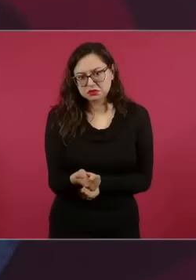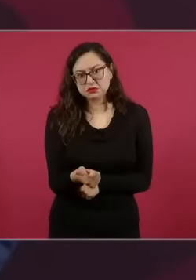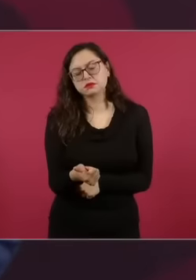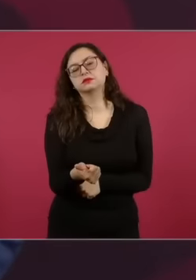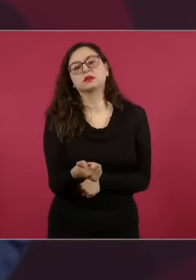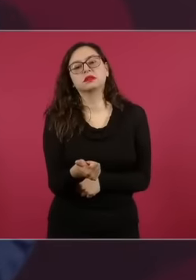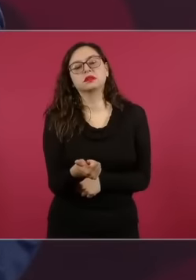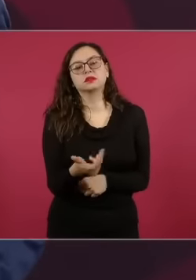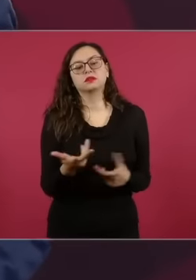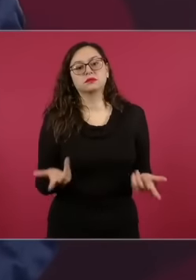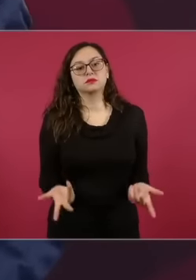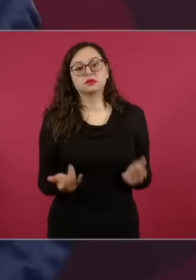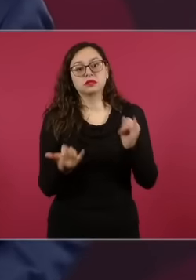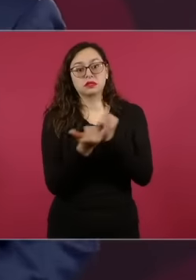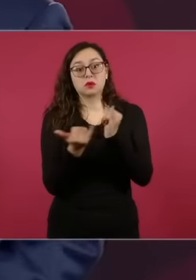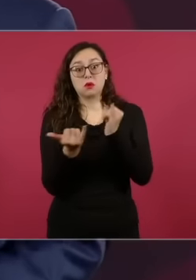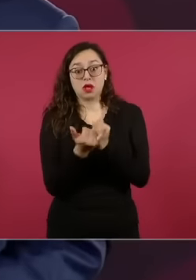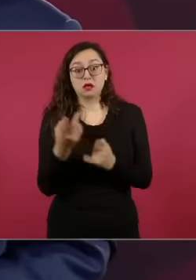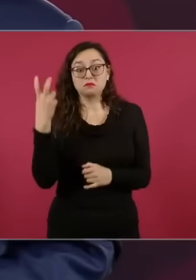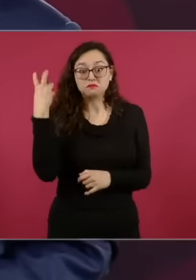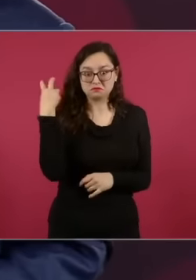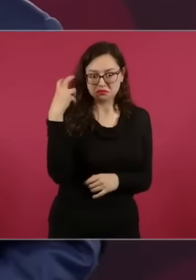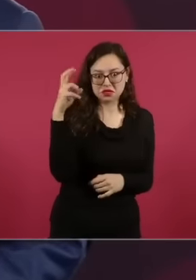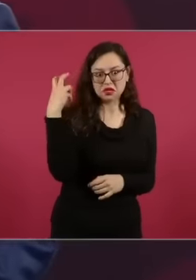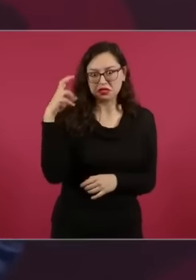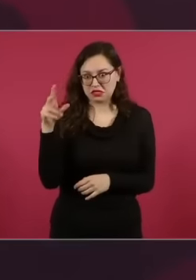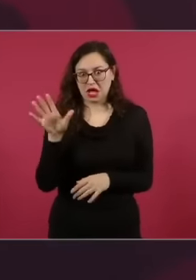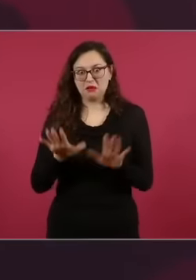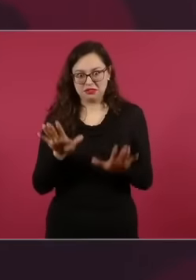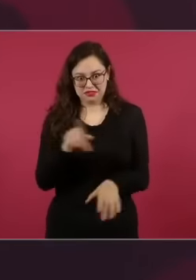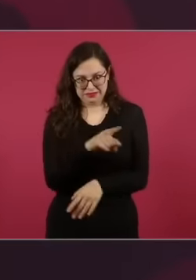en las giras y queriéndome sacar